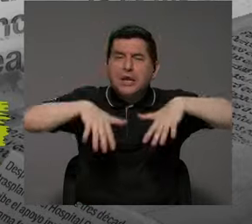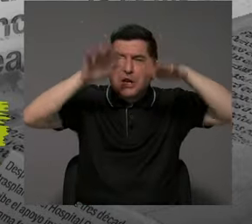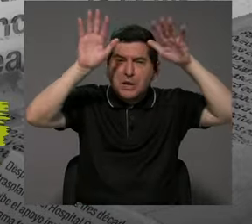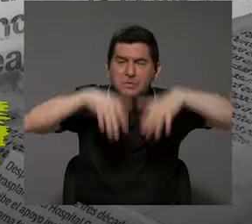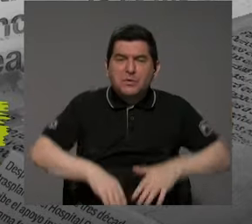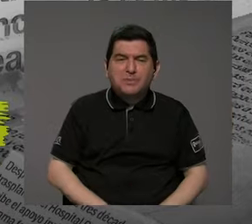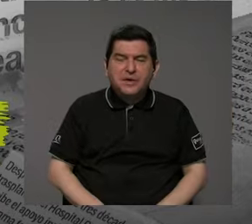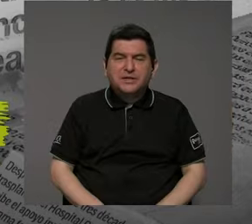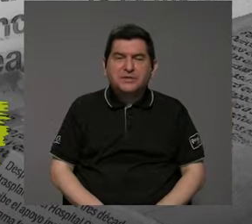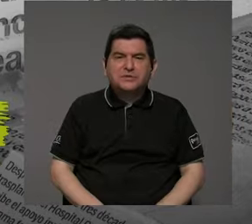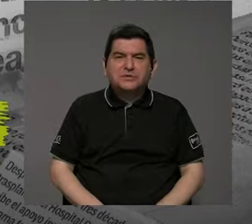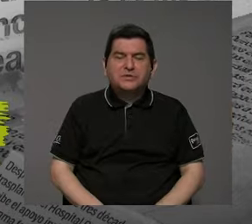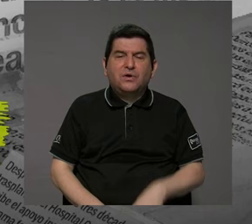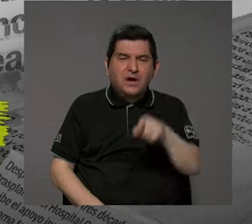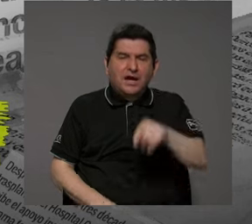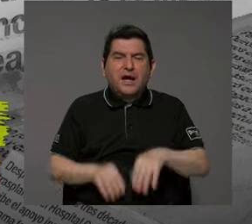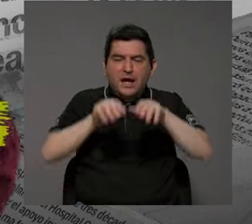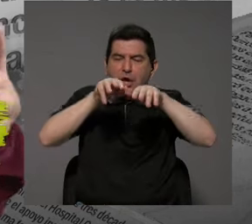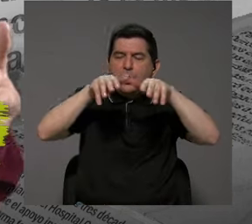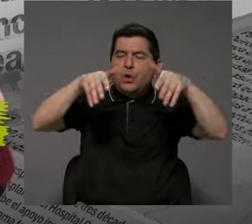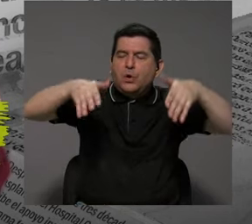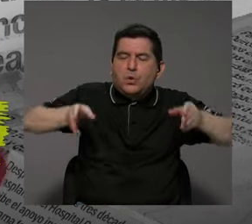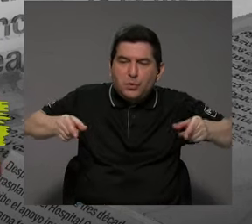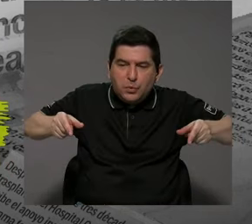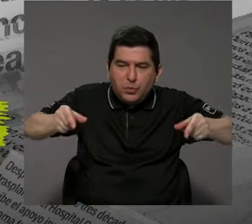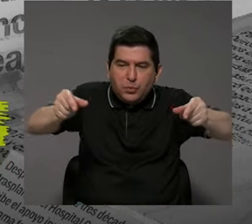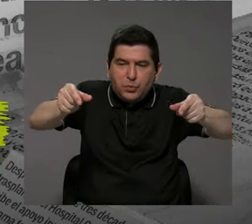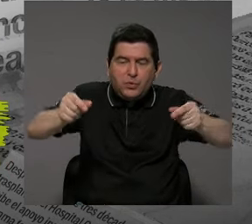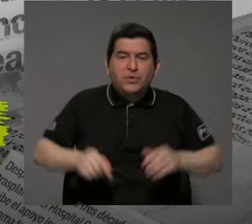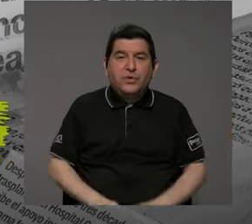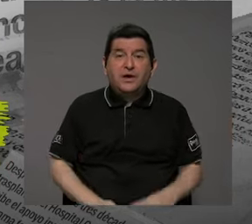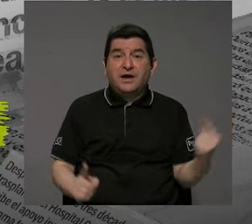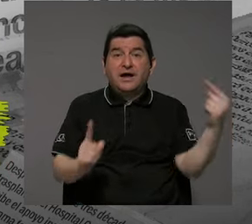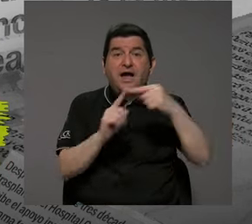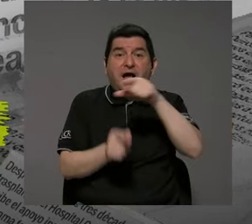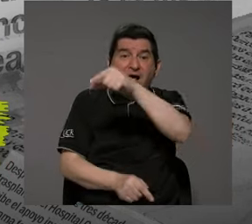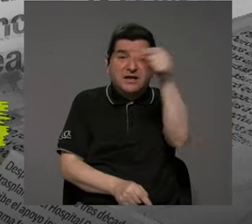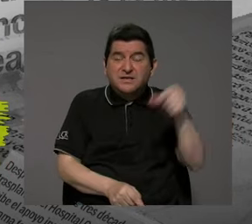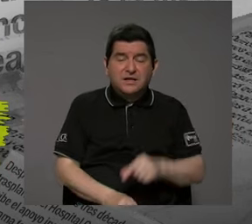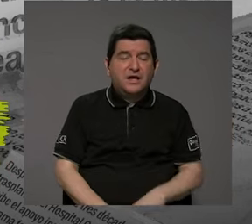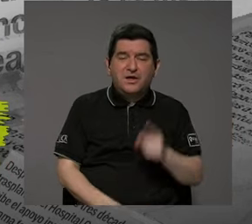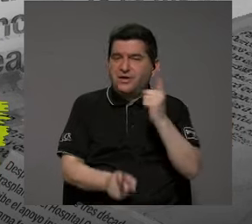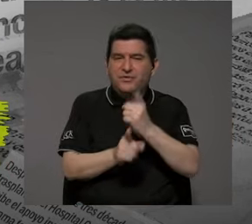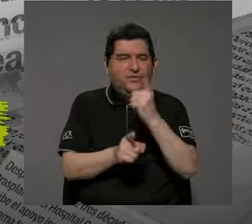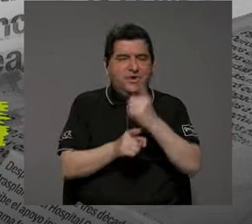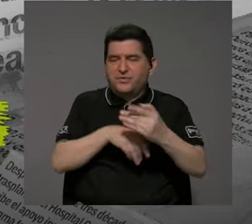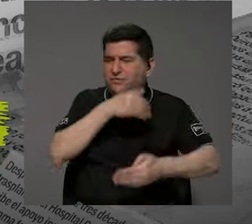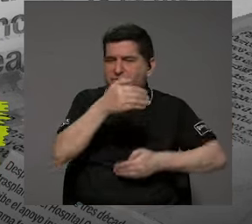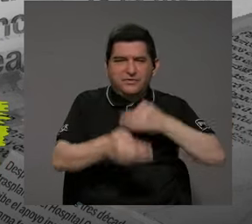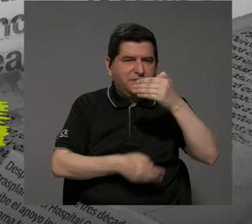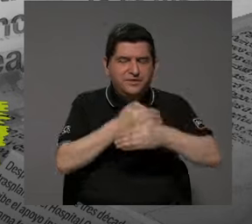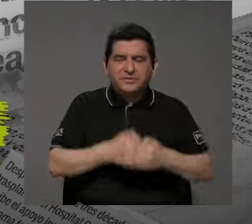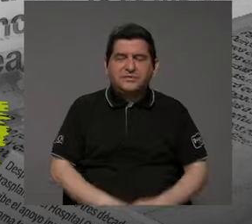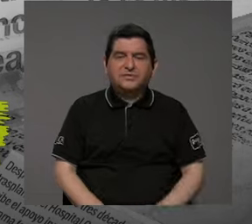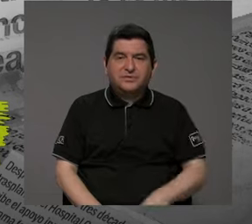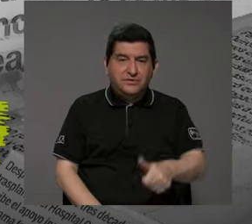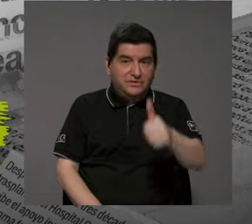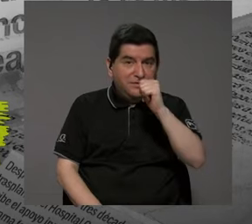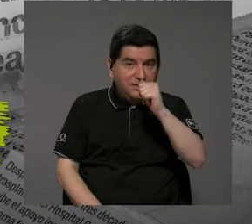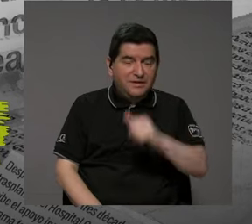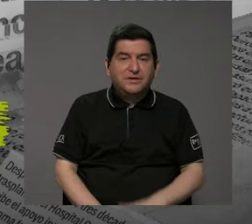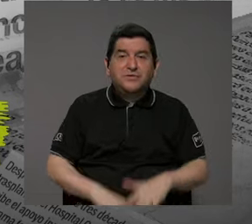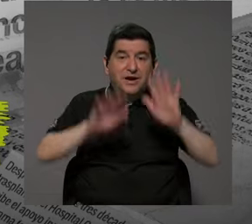las a los caños y todo eso va para nuestros ríos porque no hay tratamiento adecuado de aguas eh cuando